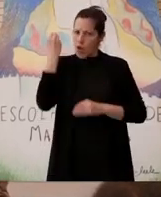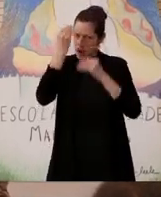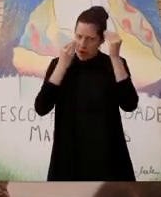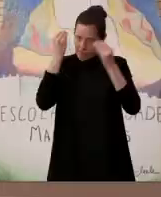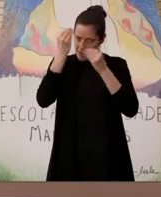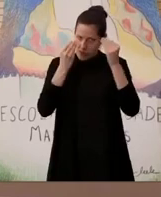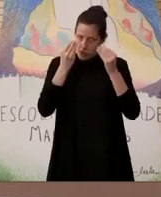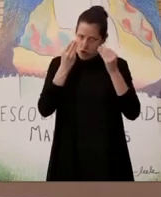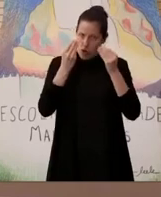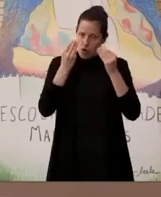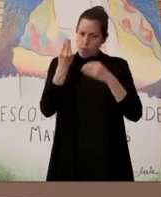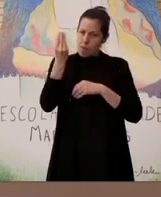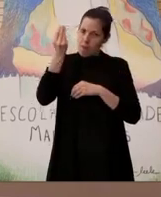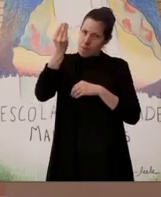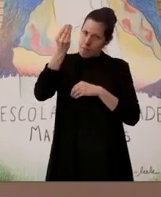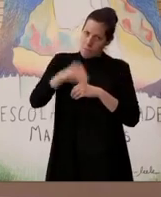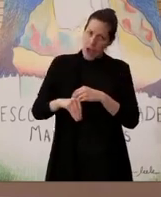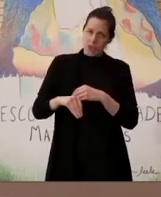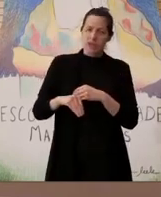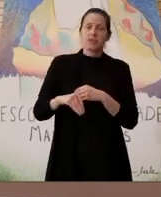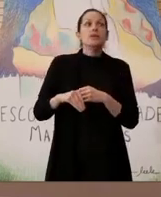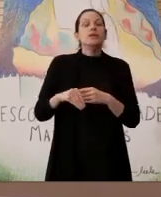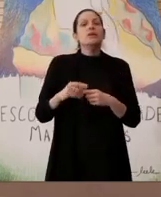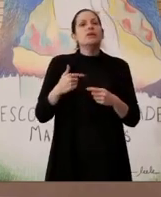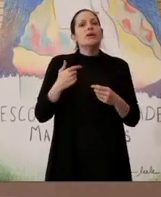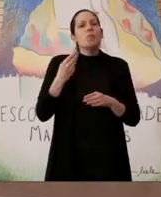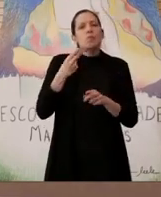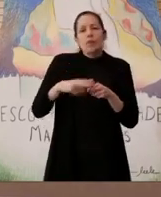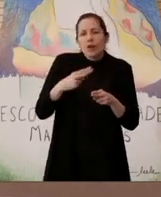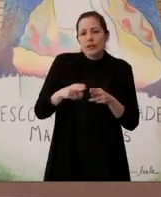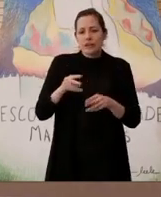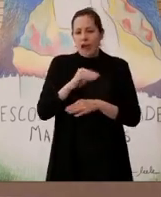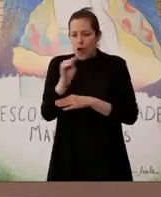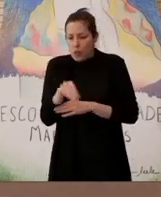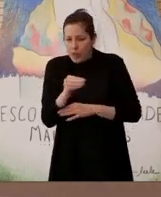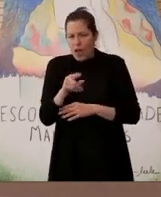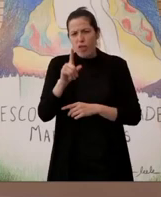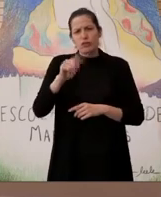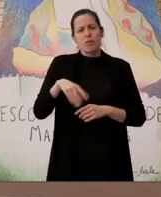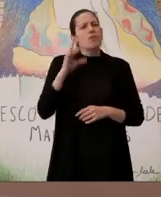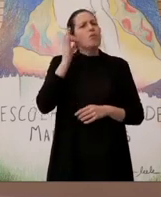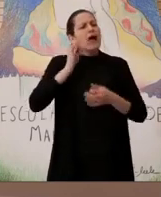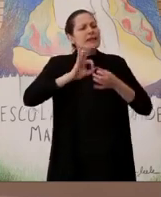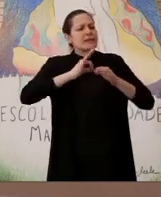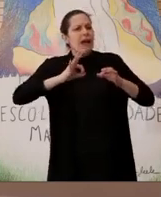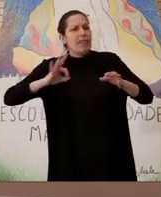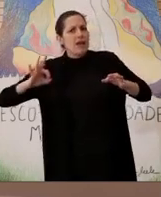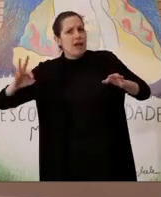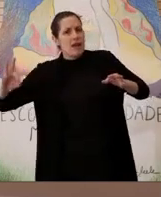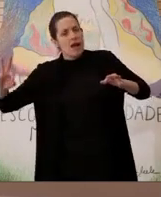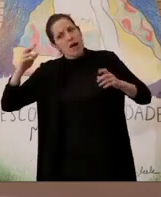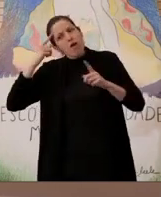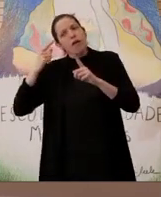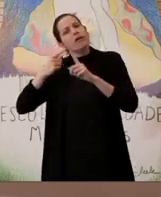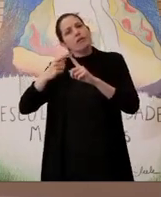la mesa anterior os las políticas de dos cuidados y acadea de muelleres no para que unas puedan tener